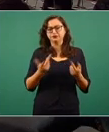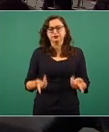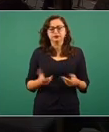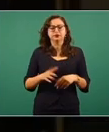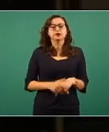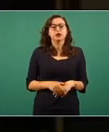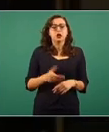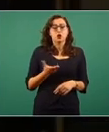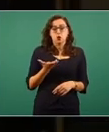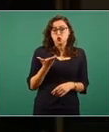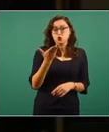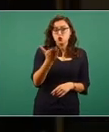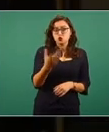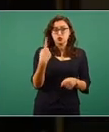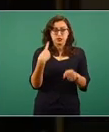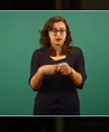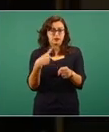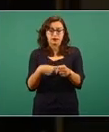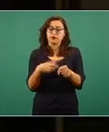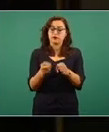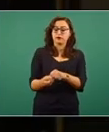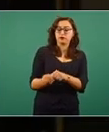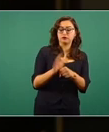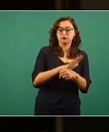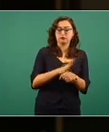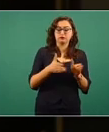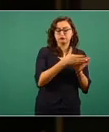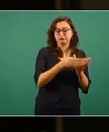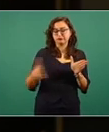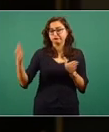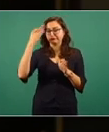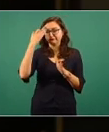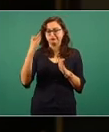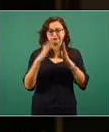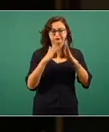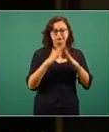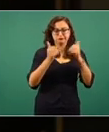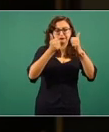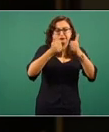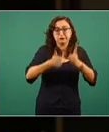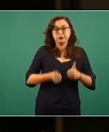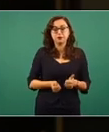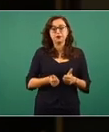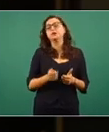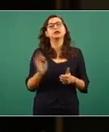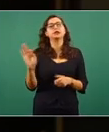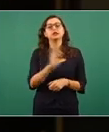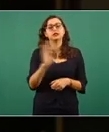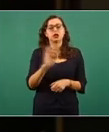realidad a todos los fifís de Latinoamérica que hasta ahora no se convencen de